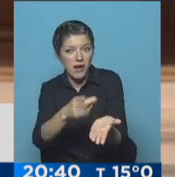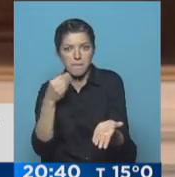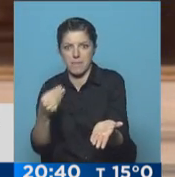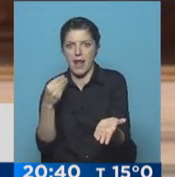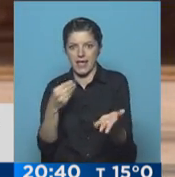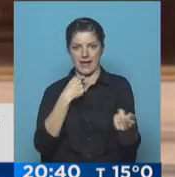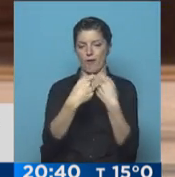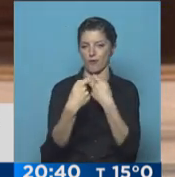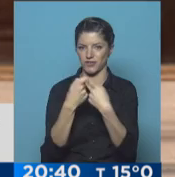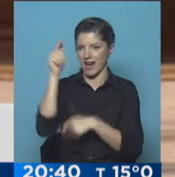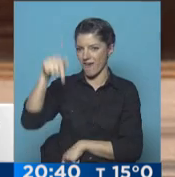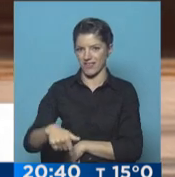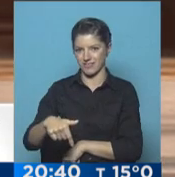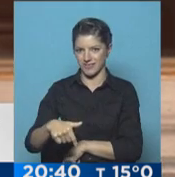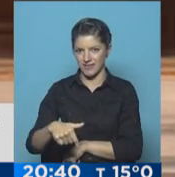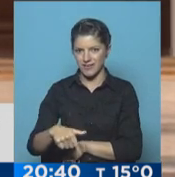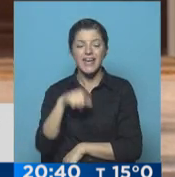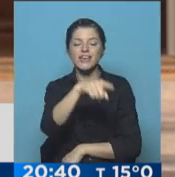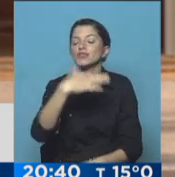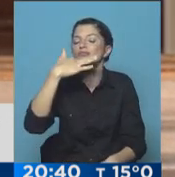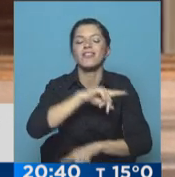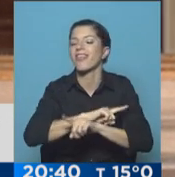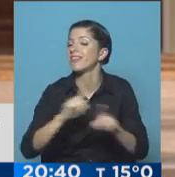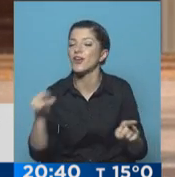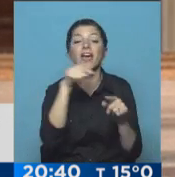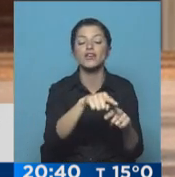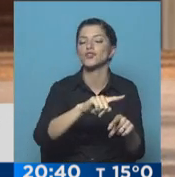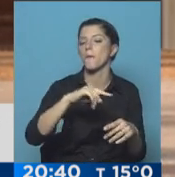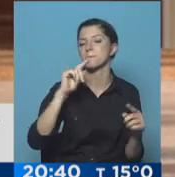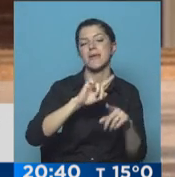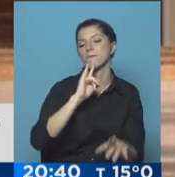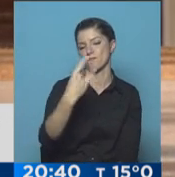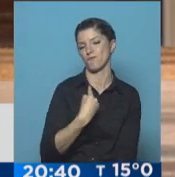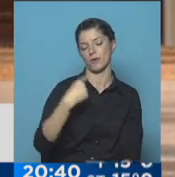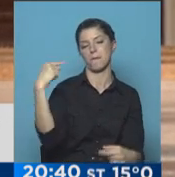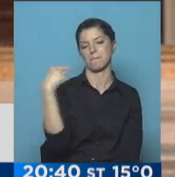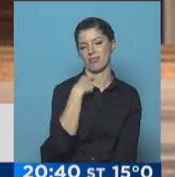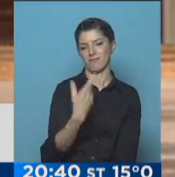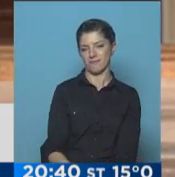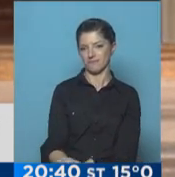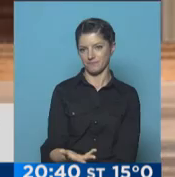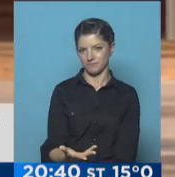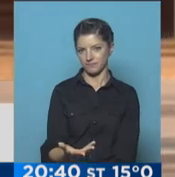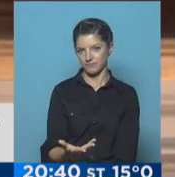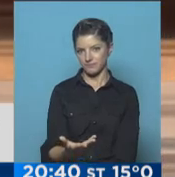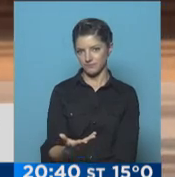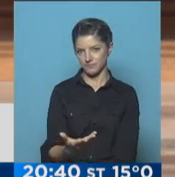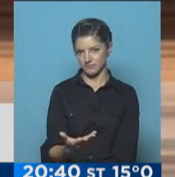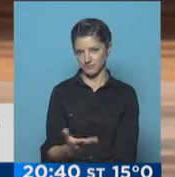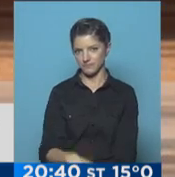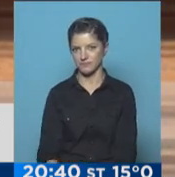vas a negociar con esto? No se dan cuenta que se tiraron un tiro en el pie, por no decir en otra parte.